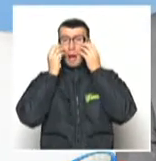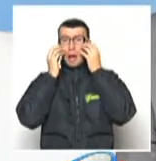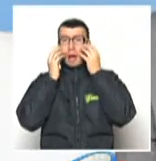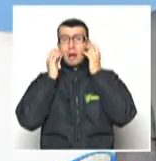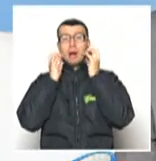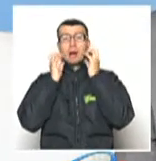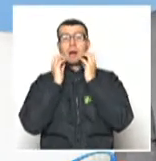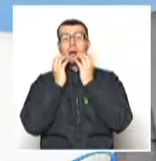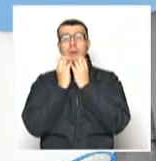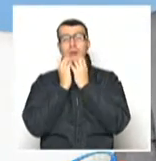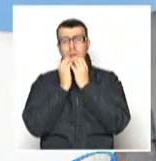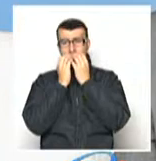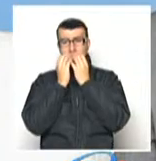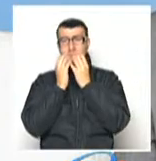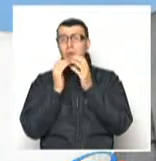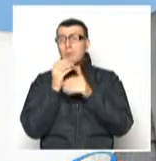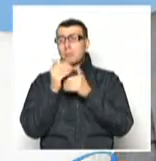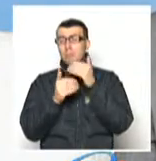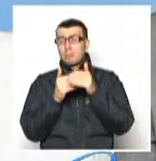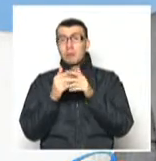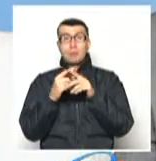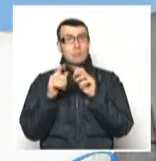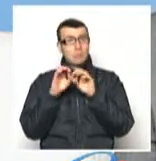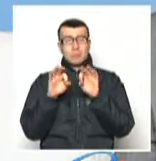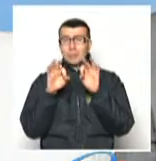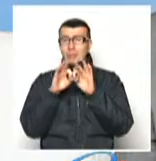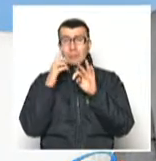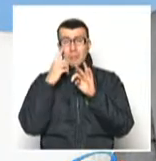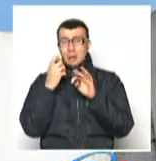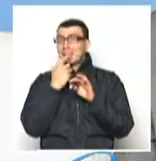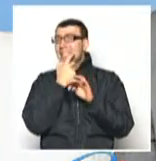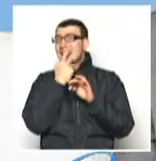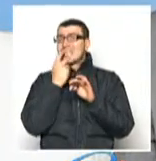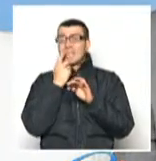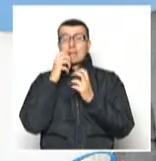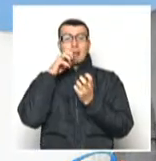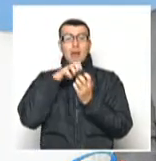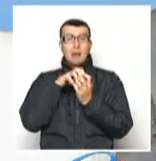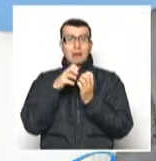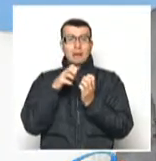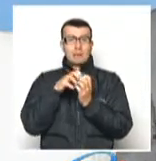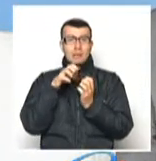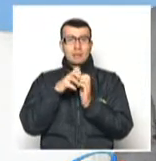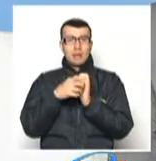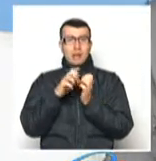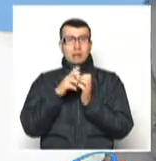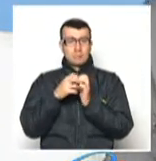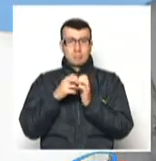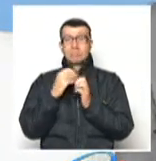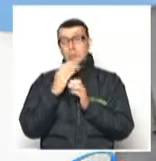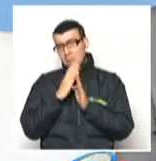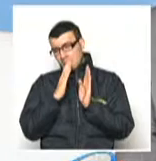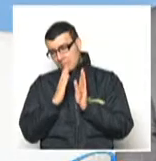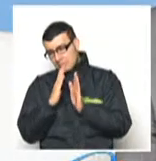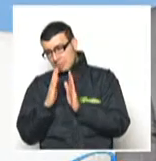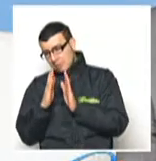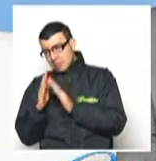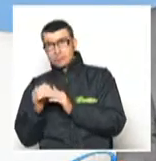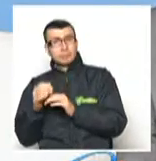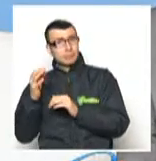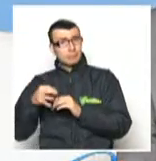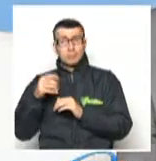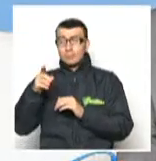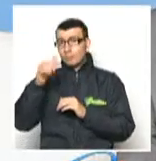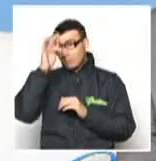los frontales, pero normalmente el pilar más importante son los dientes y la mordida. De aquí ya se basa el resto del trauma maxilofacial. Entonces, en casi todos los hospitales